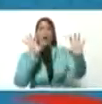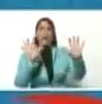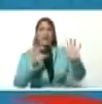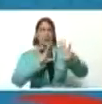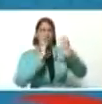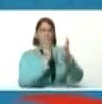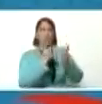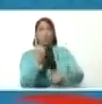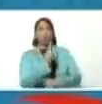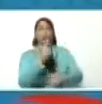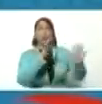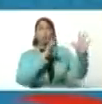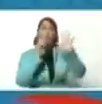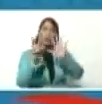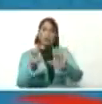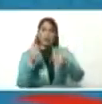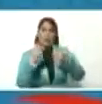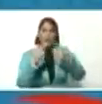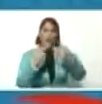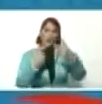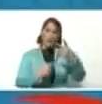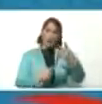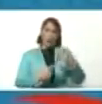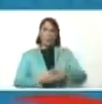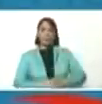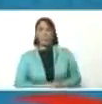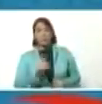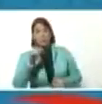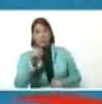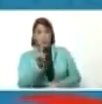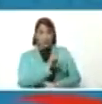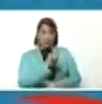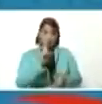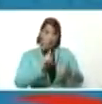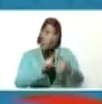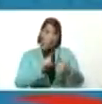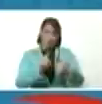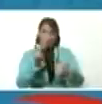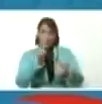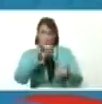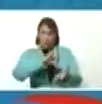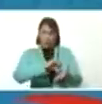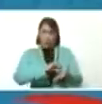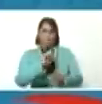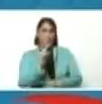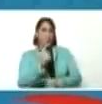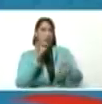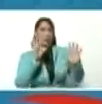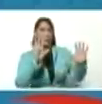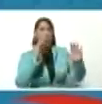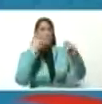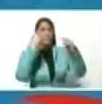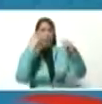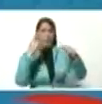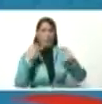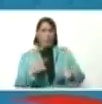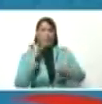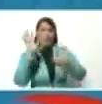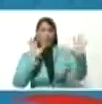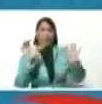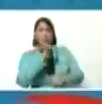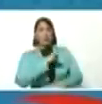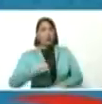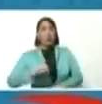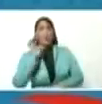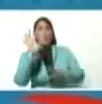solo 17 son megadiversas. Entre ellas está Venezuela. Venezuela está ubicada entre los primeros 10. Somos además de